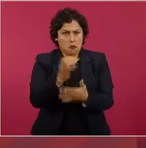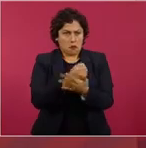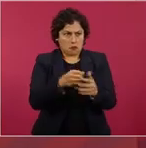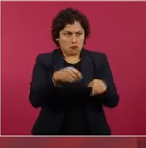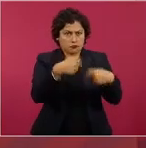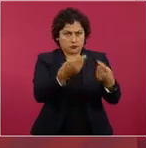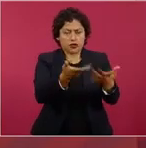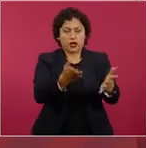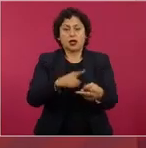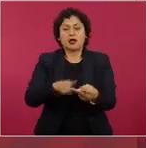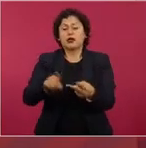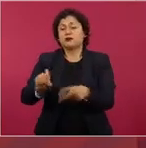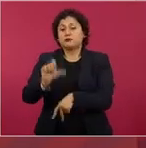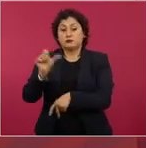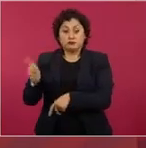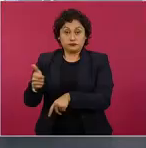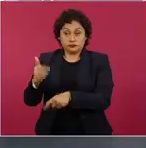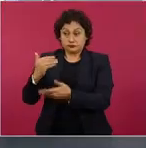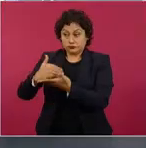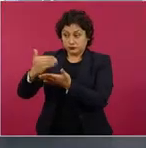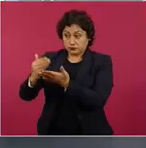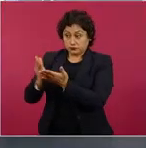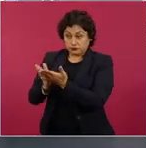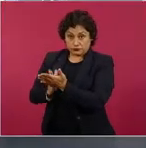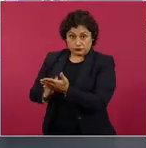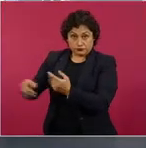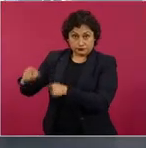rifando hasta que se tenga